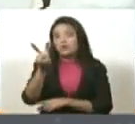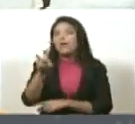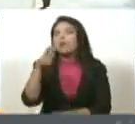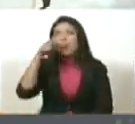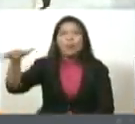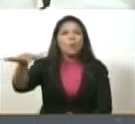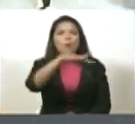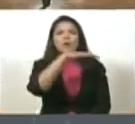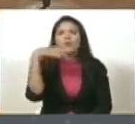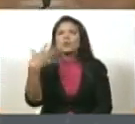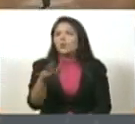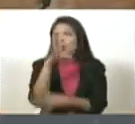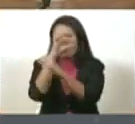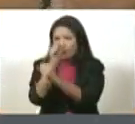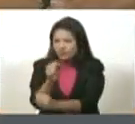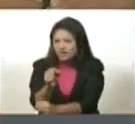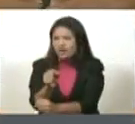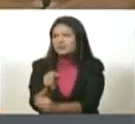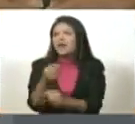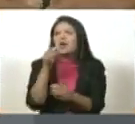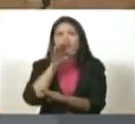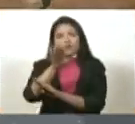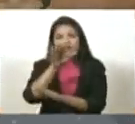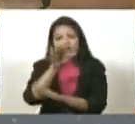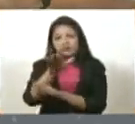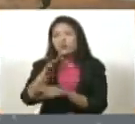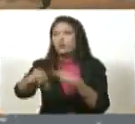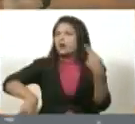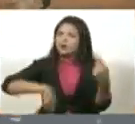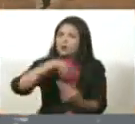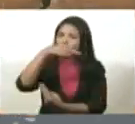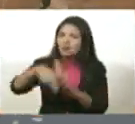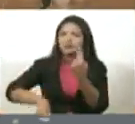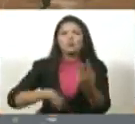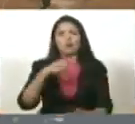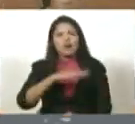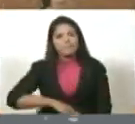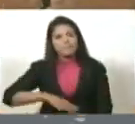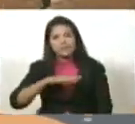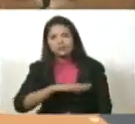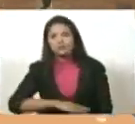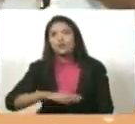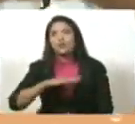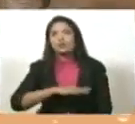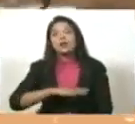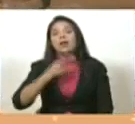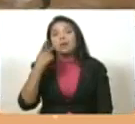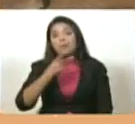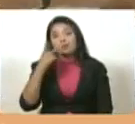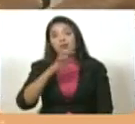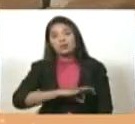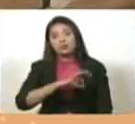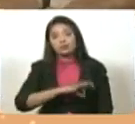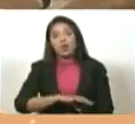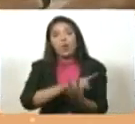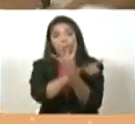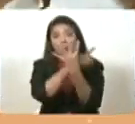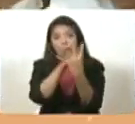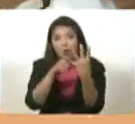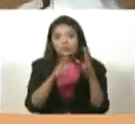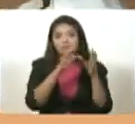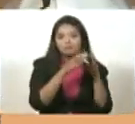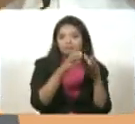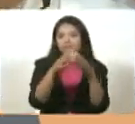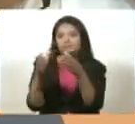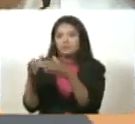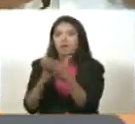que tiene una confianza en el futuro, en la revolución, en las misiones, en la política social. Esas son las cuatro maquinarias. Y